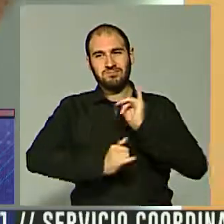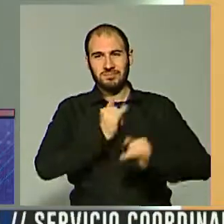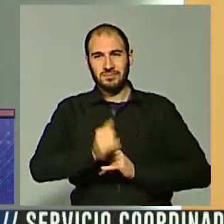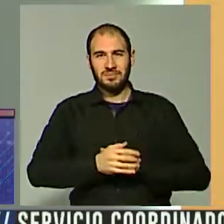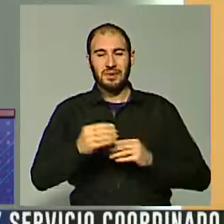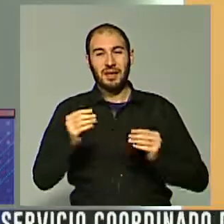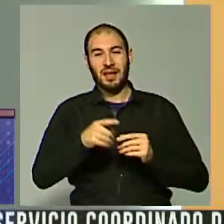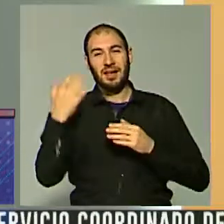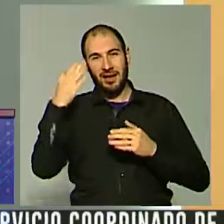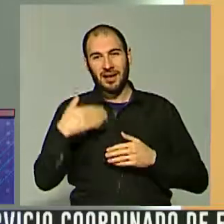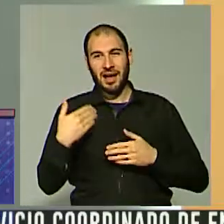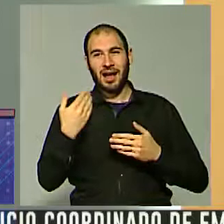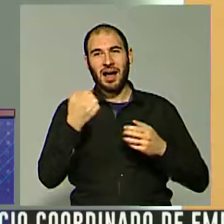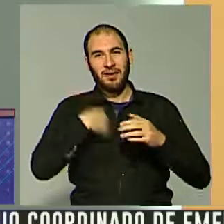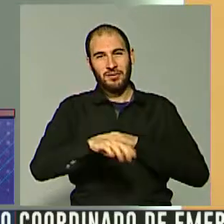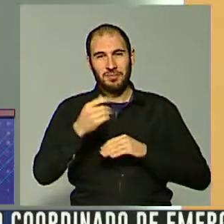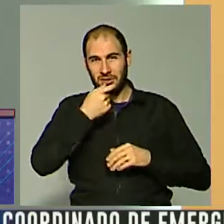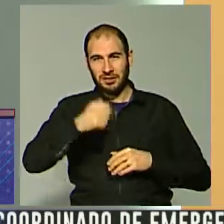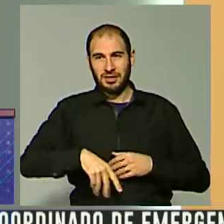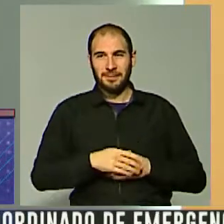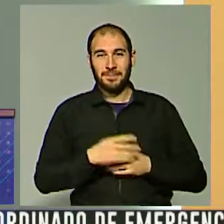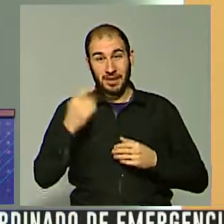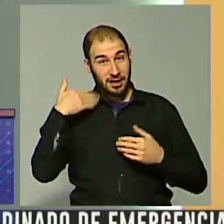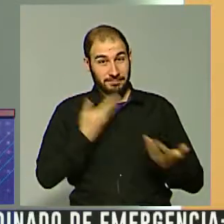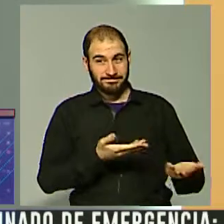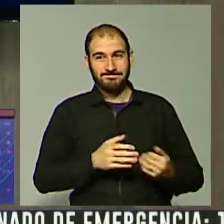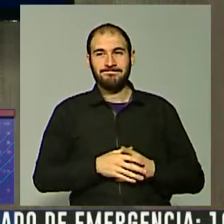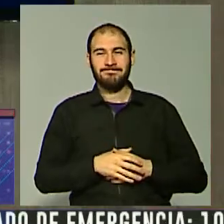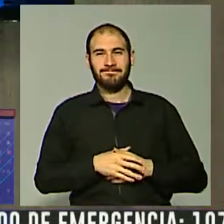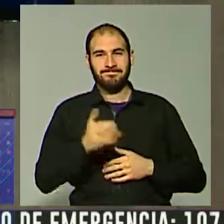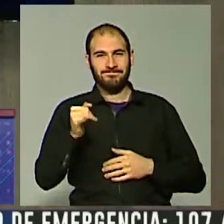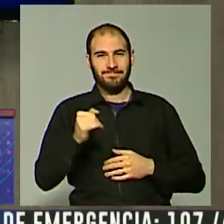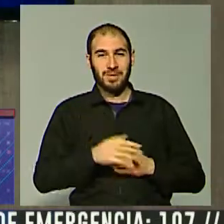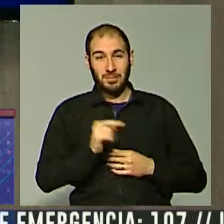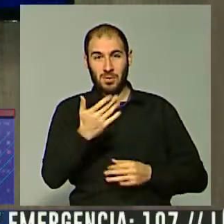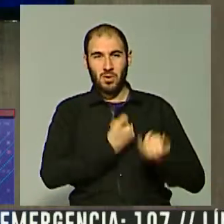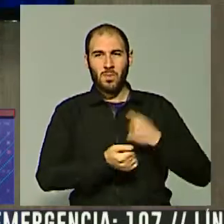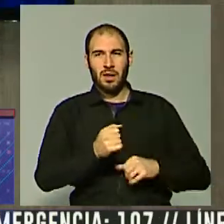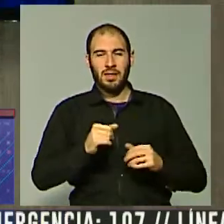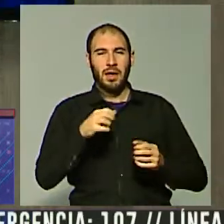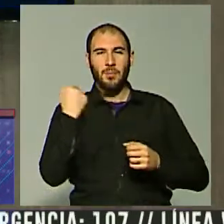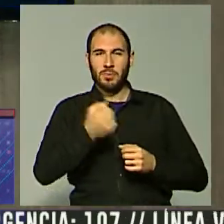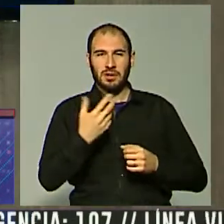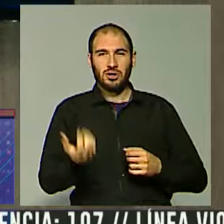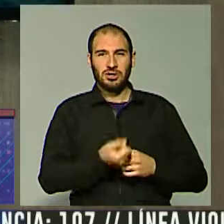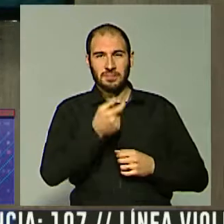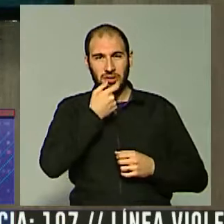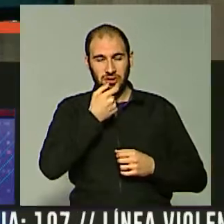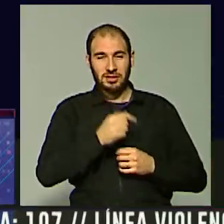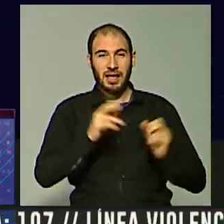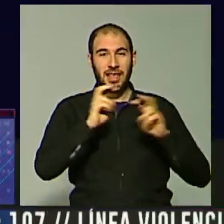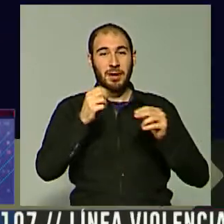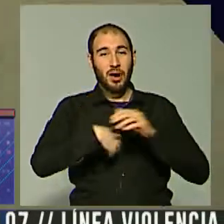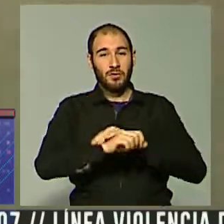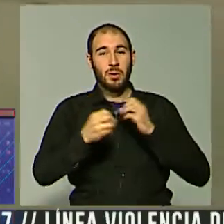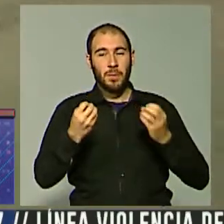gran logro, por supuesto, para el fútbol de la provincia de Mendoza. Es así, Gastón, ¿no? Así es, vos lo decías, un logro importantísimo para la provincia de Mendoza en cuanto al